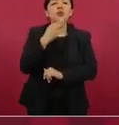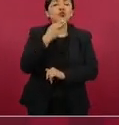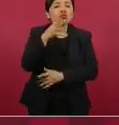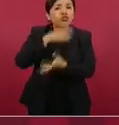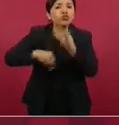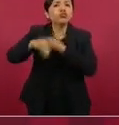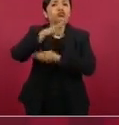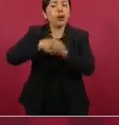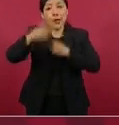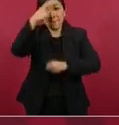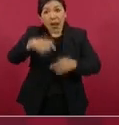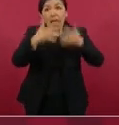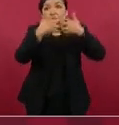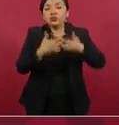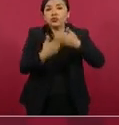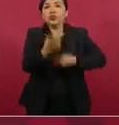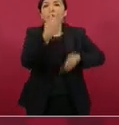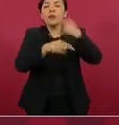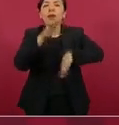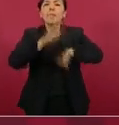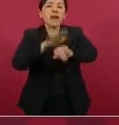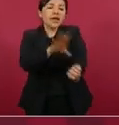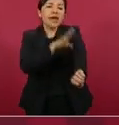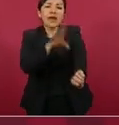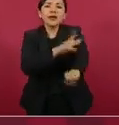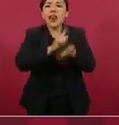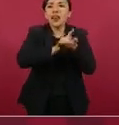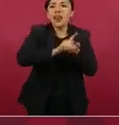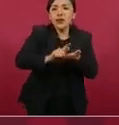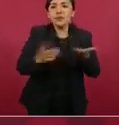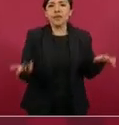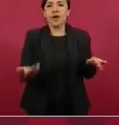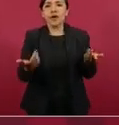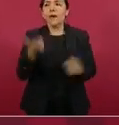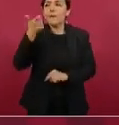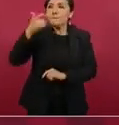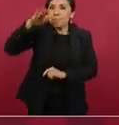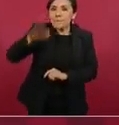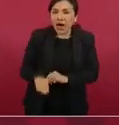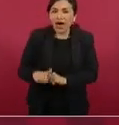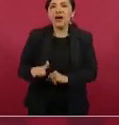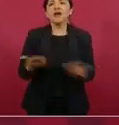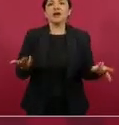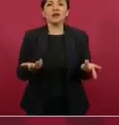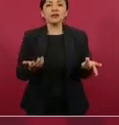es producir energía limpia, barata,